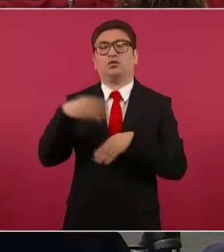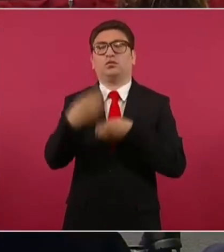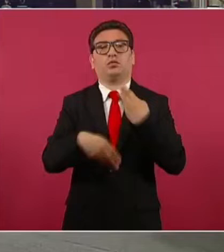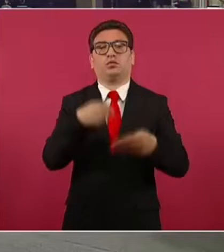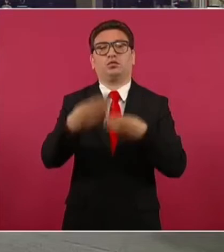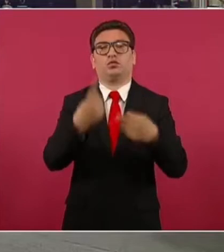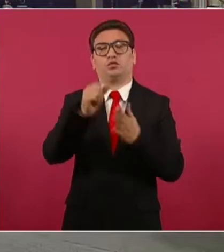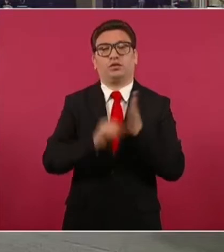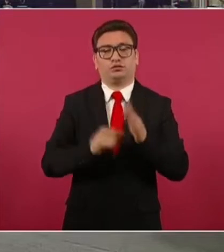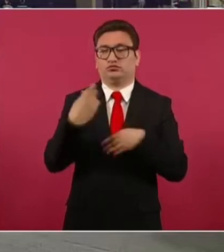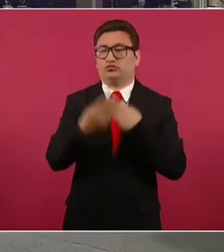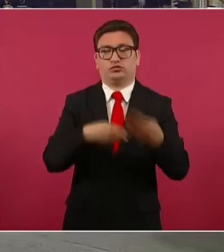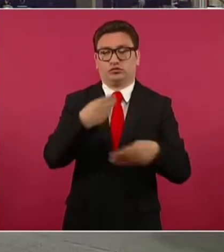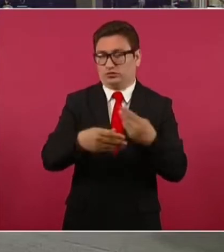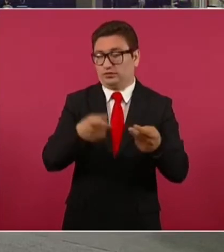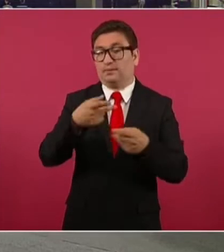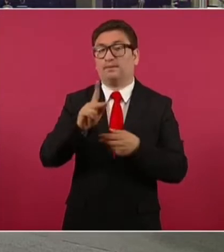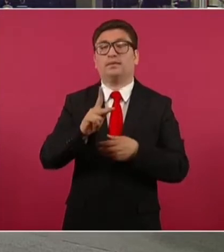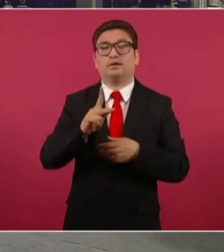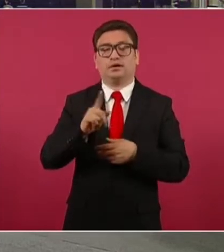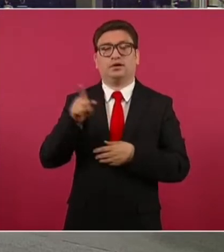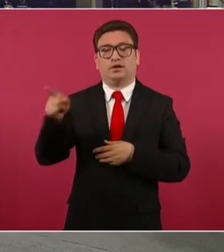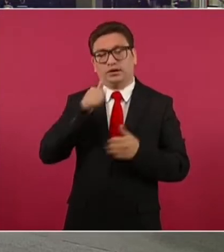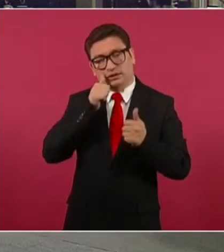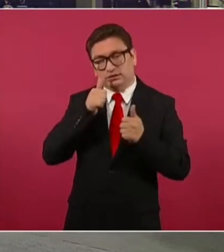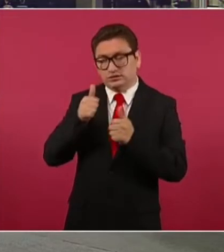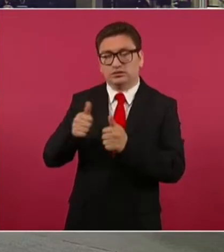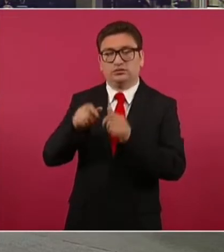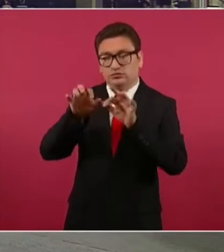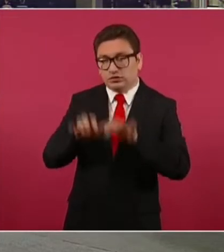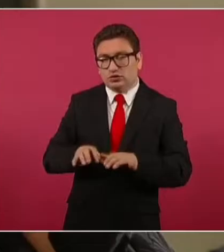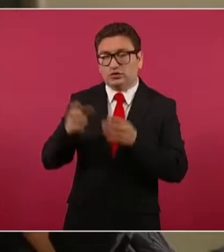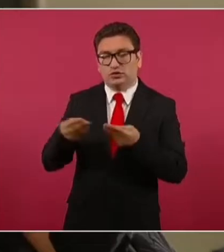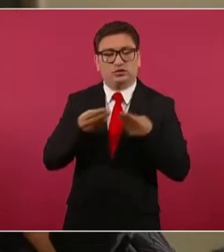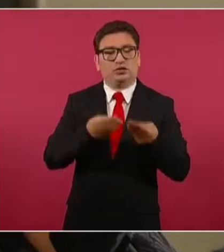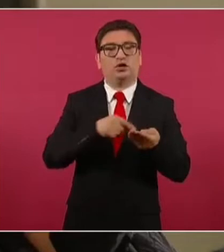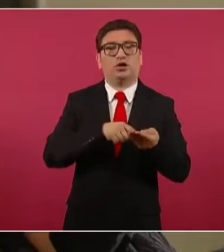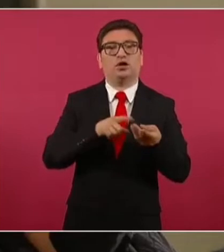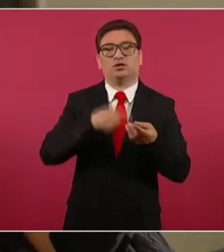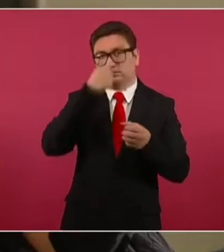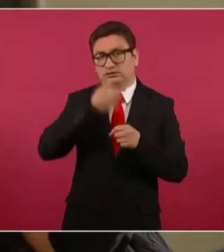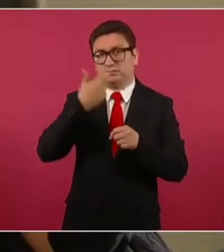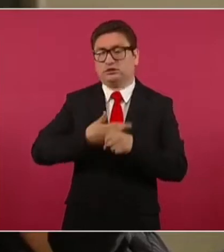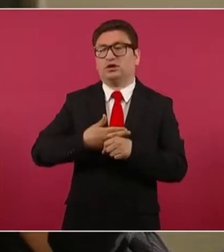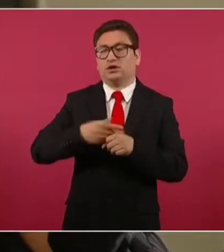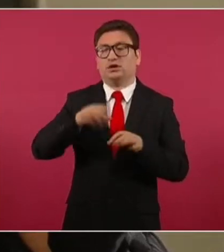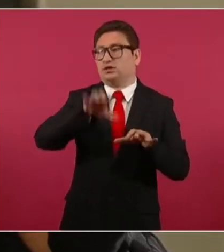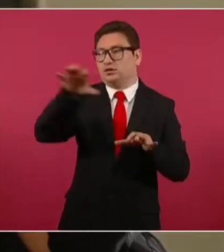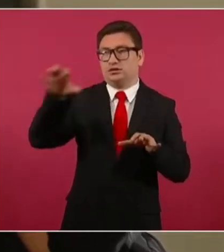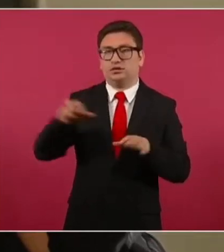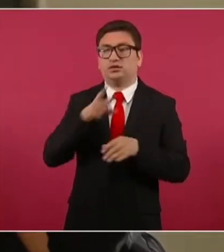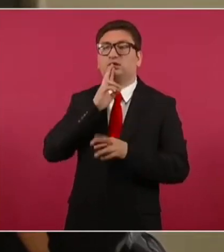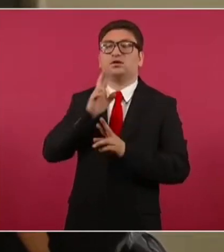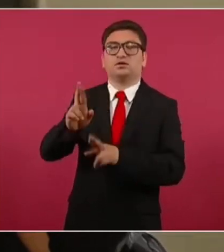mes seguramente. Y obviamente la atención ciudadana los remite a los secretarios de Estado para que le den